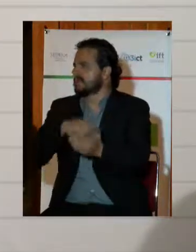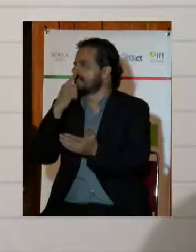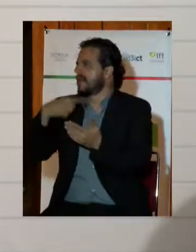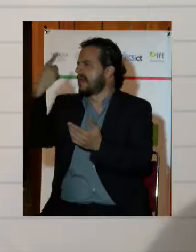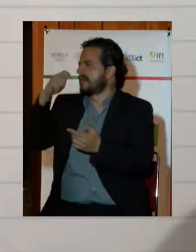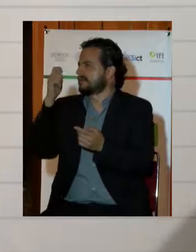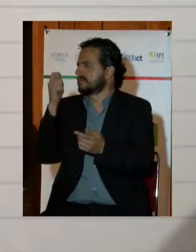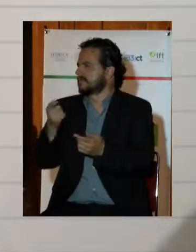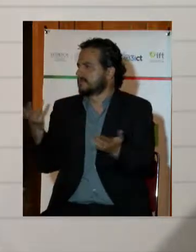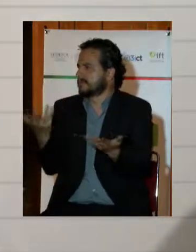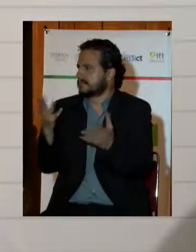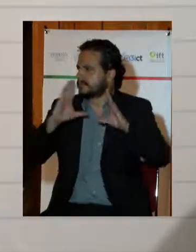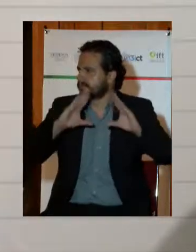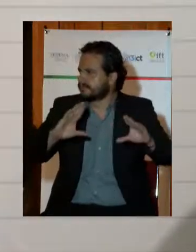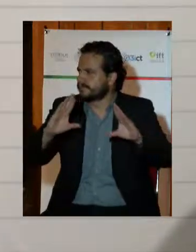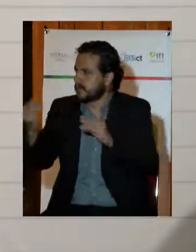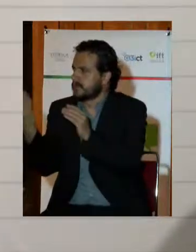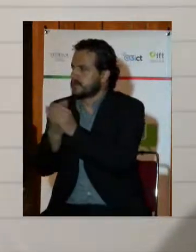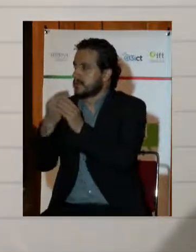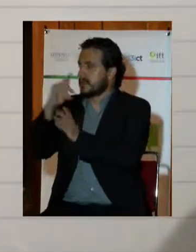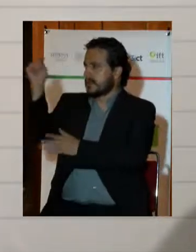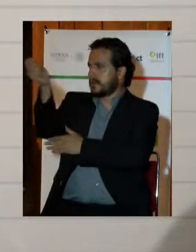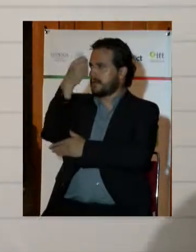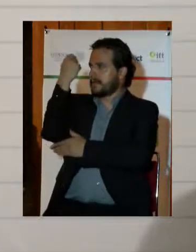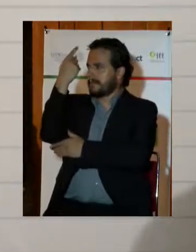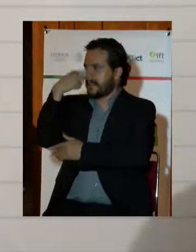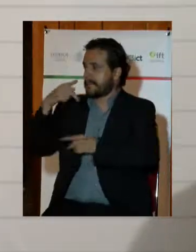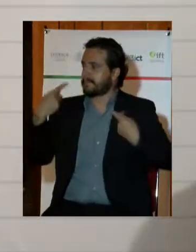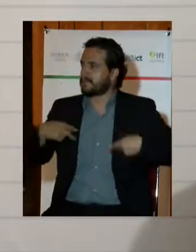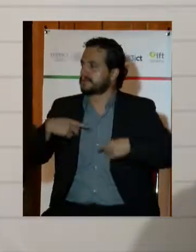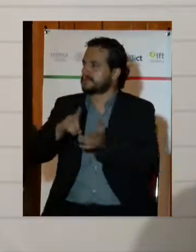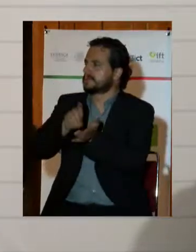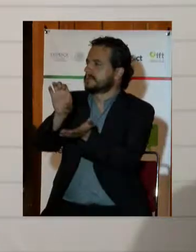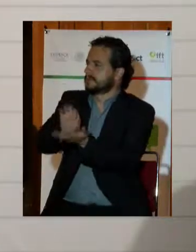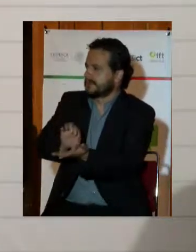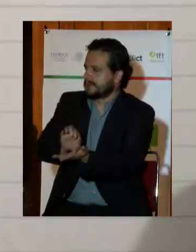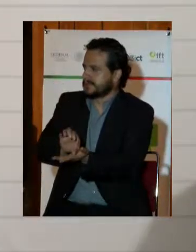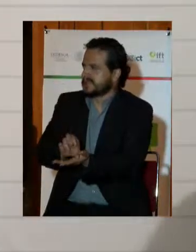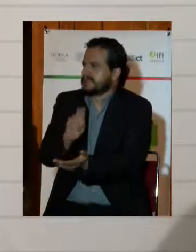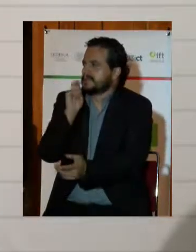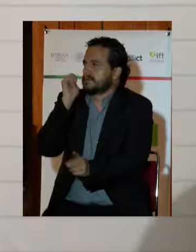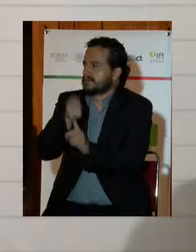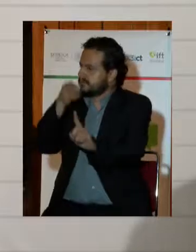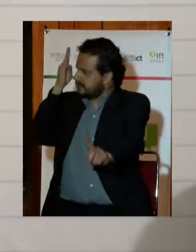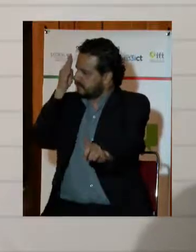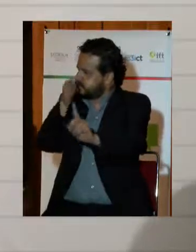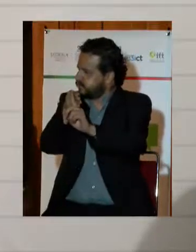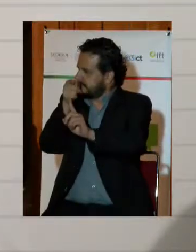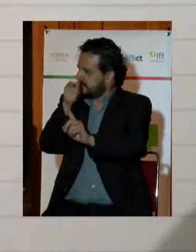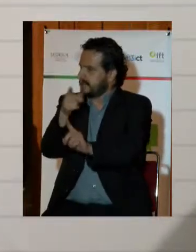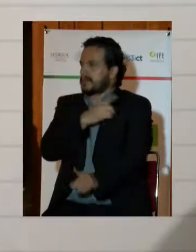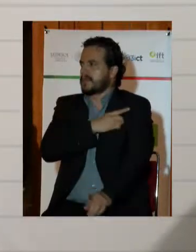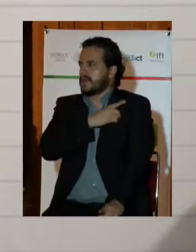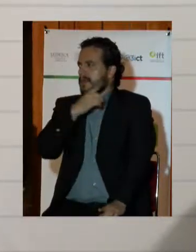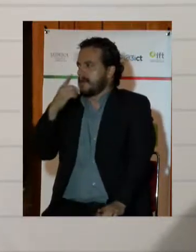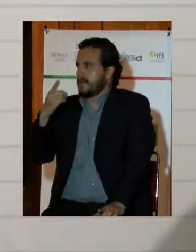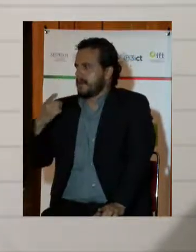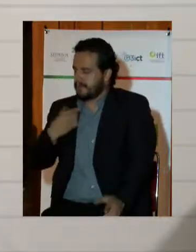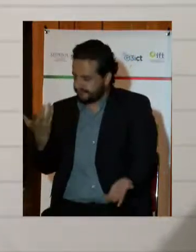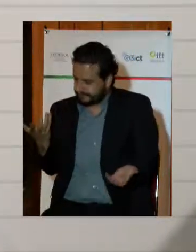capacitación tecnológica para personas con discapacidad que tenía como objetivo lograr la inclusión laboral de